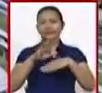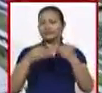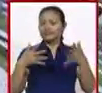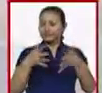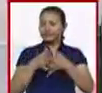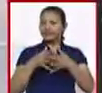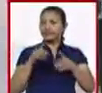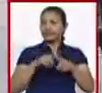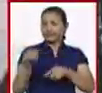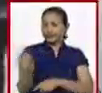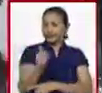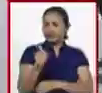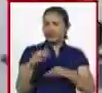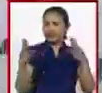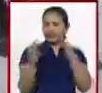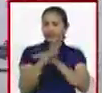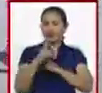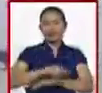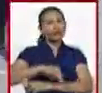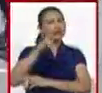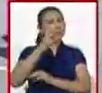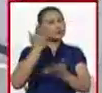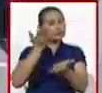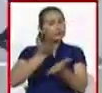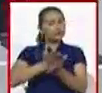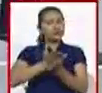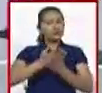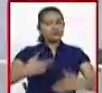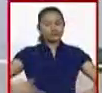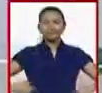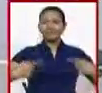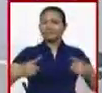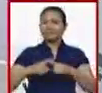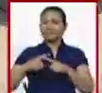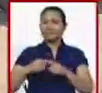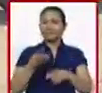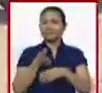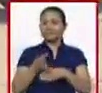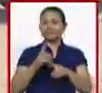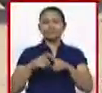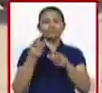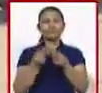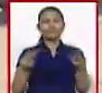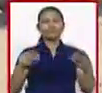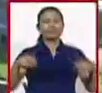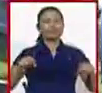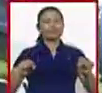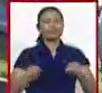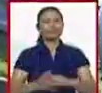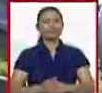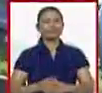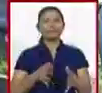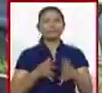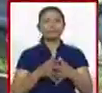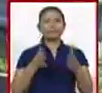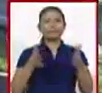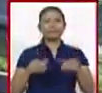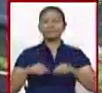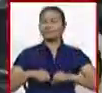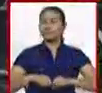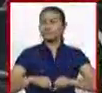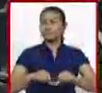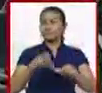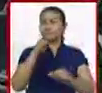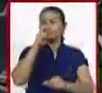a bloquear. La circulación en la carretera al norte se vio obstruida por llantas, palos, turriles y varias motocicletas. Los bloqueadores se